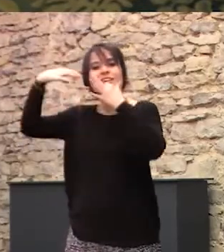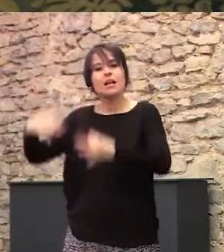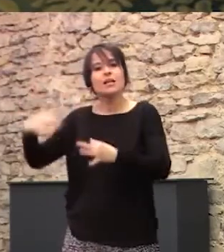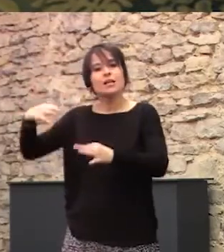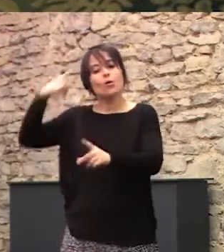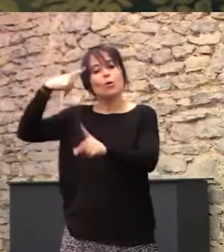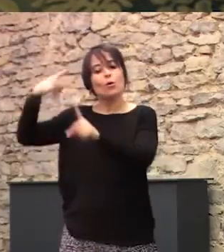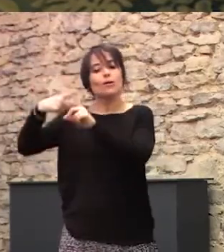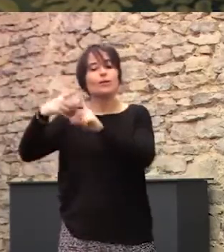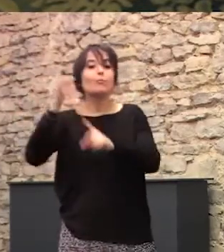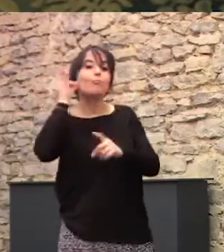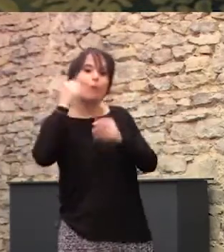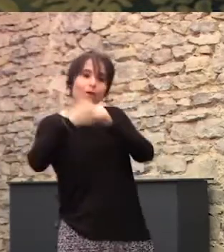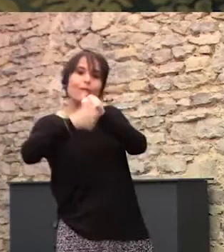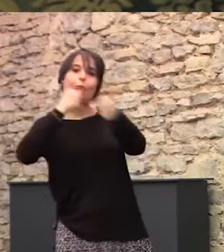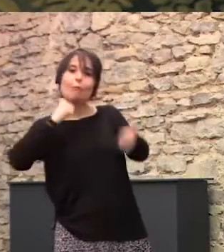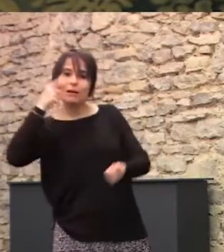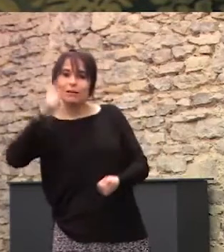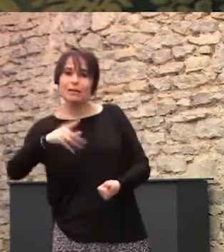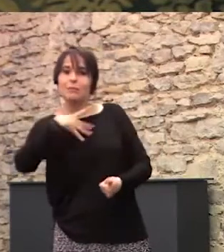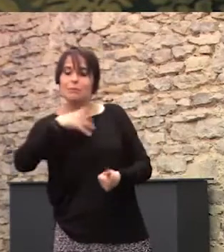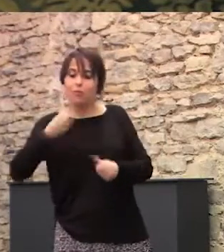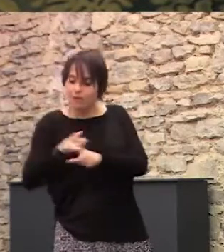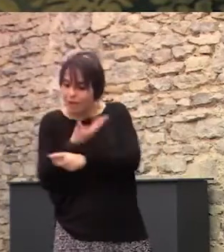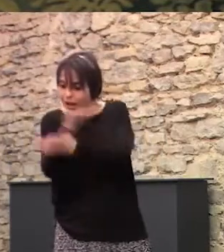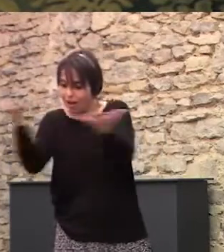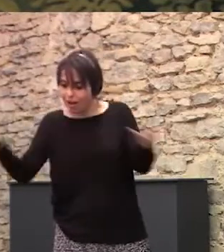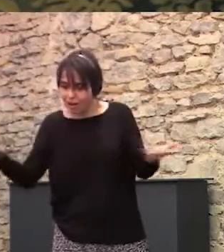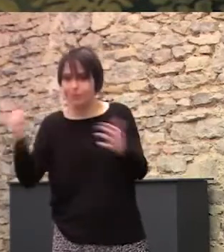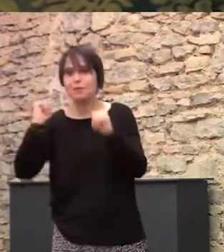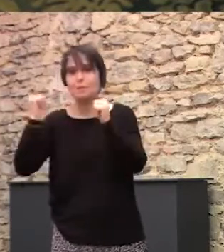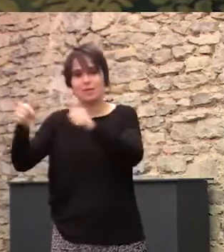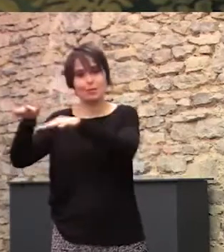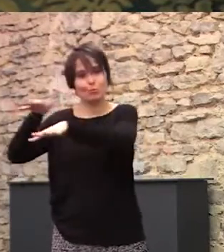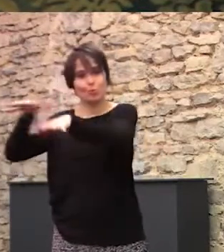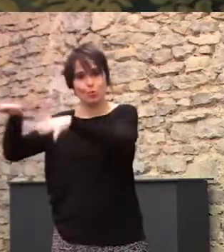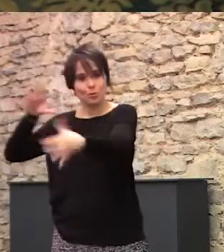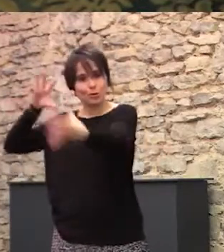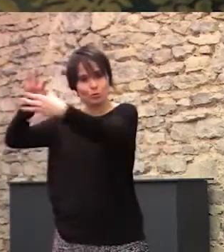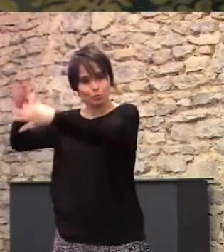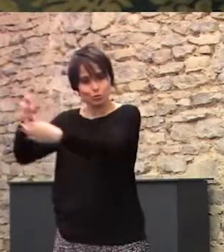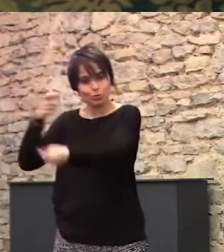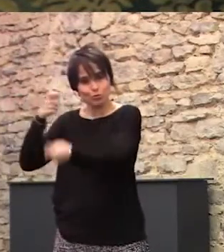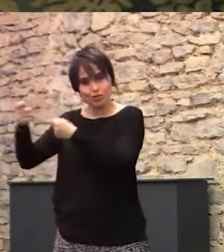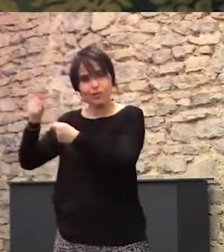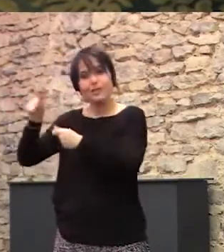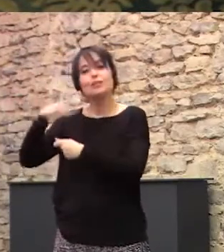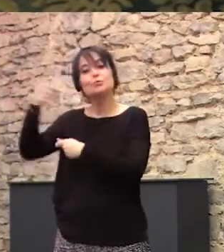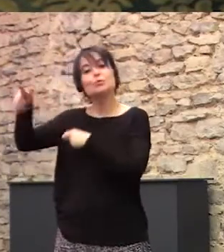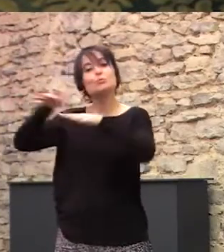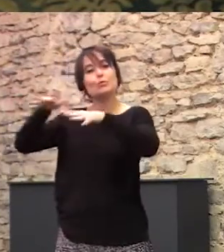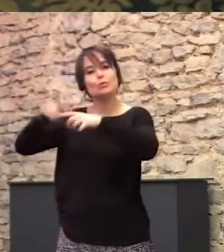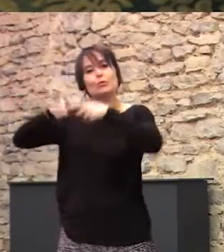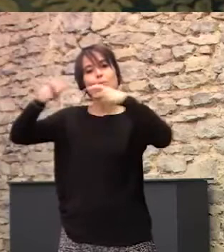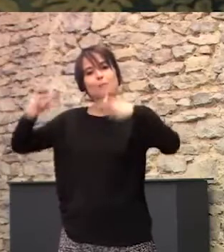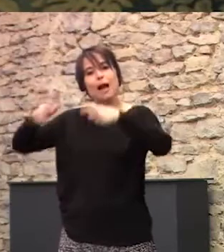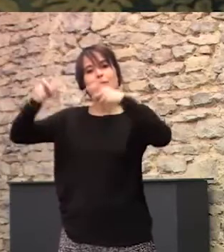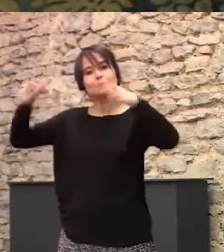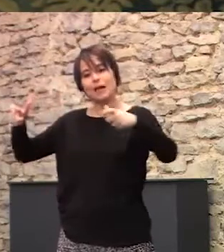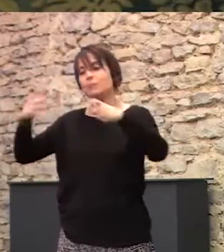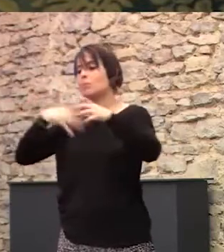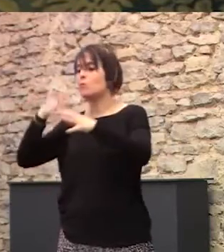a otras mujeres y articular a todas las mujeres. Yo creo que aquí, y luego se ha ido el movimiento ampliando, ¿no?, que se sumaron